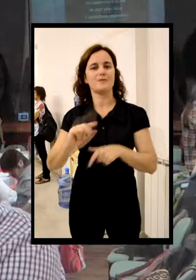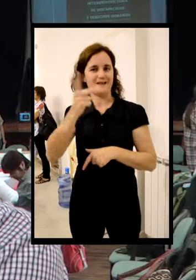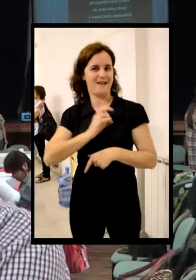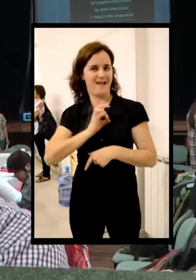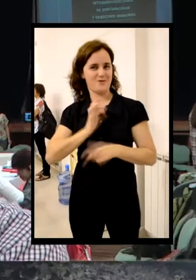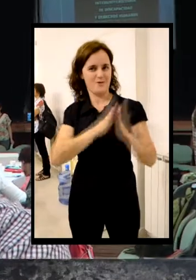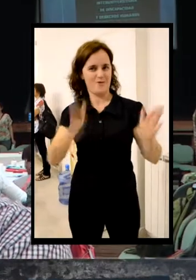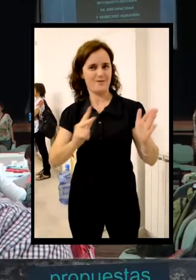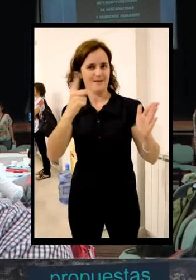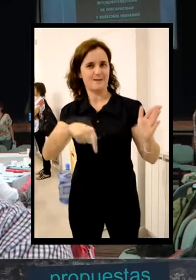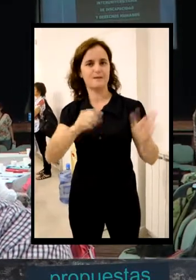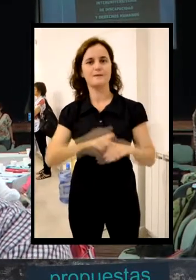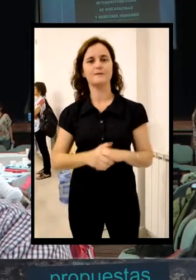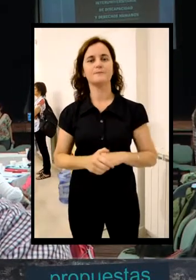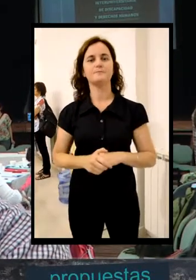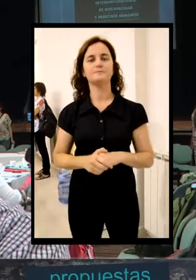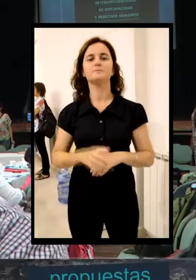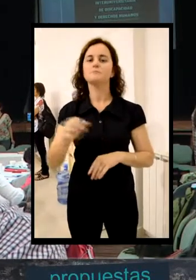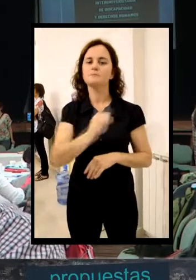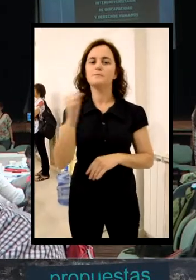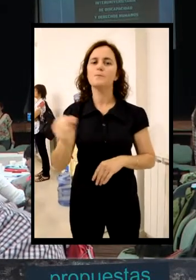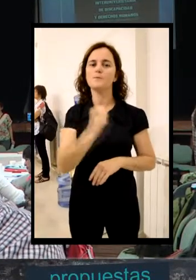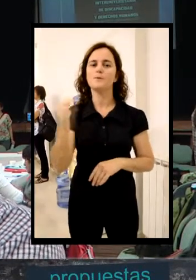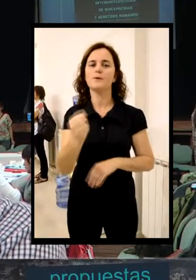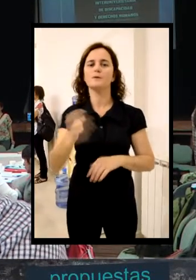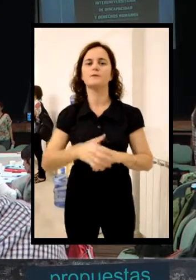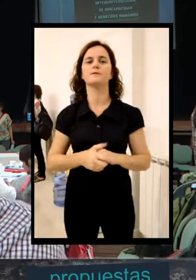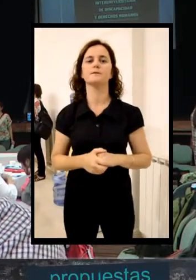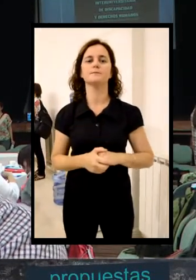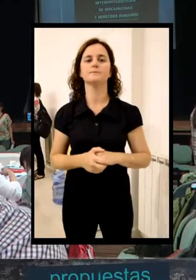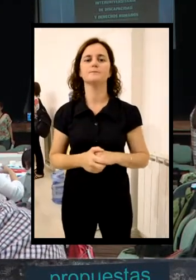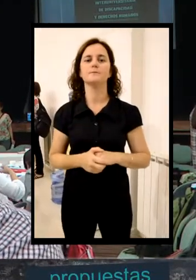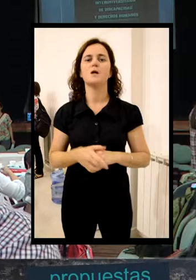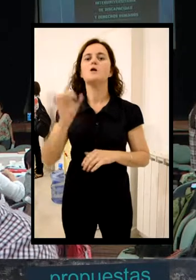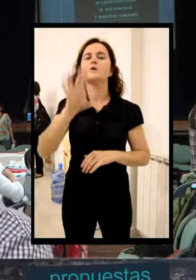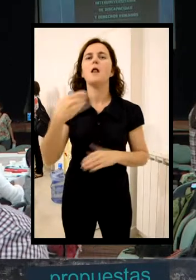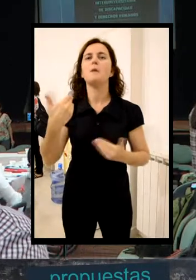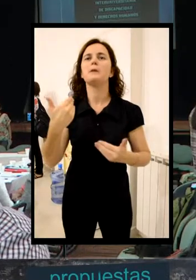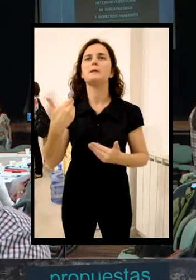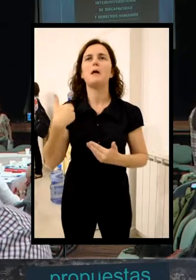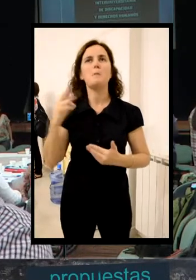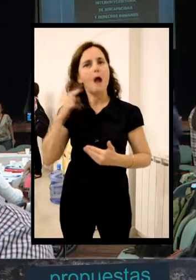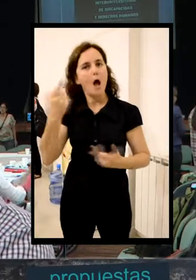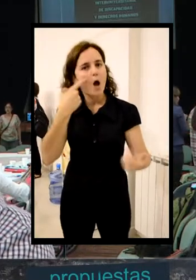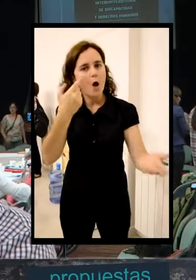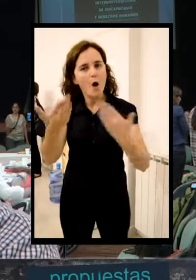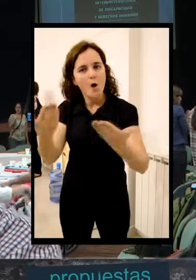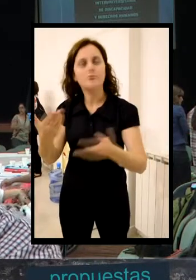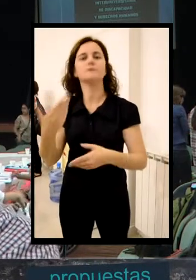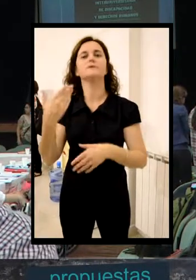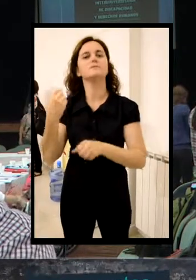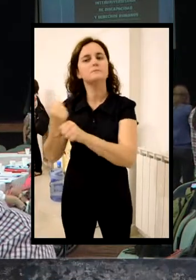año es muy importante porque no solo nos permite conocer cómo estamos trabajando